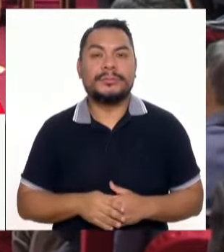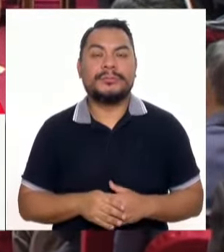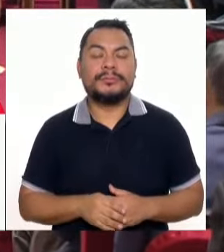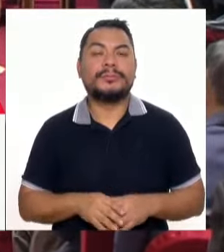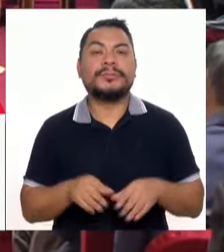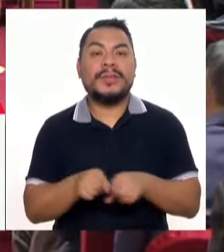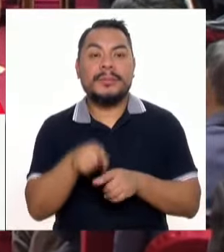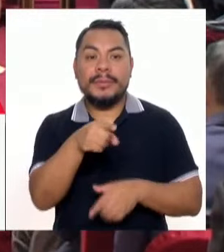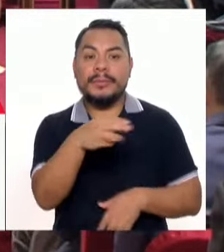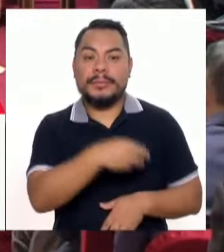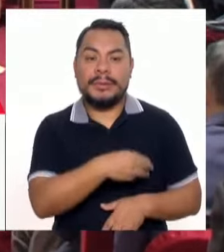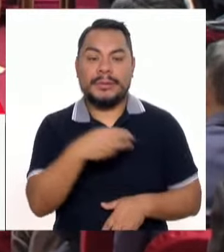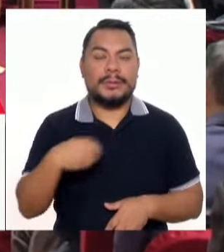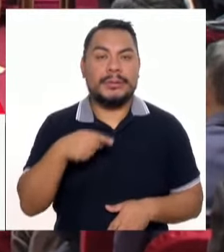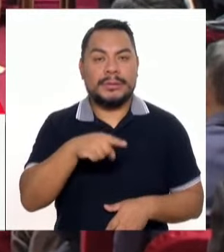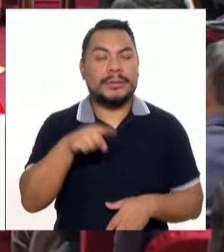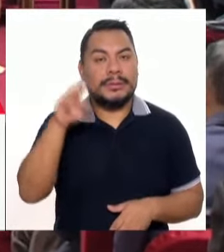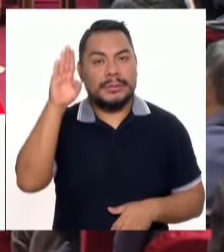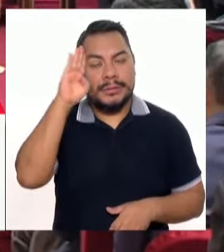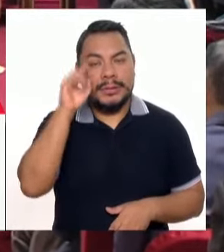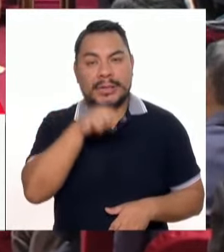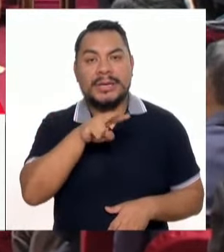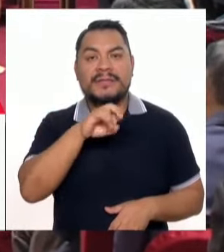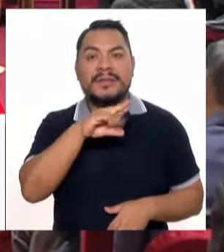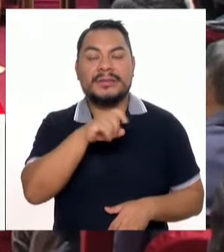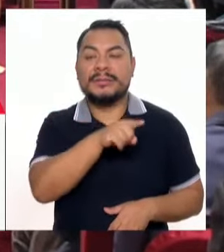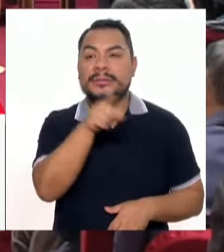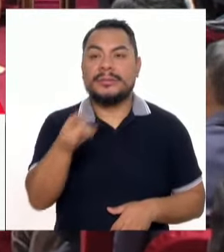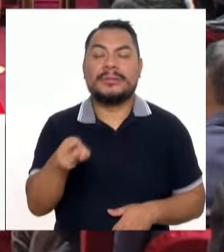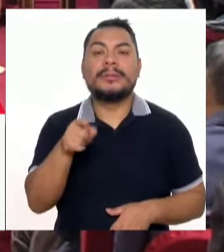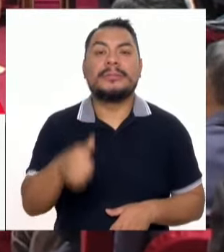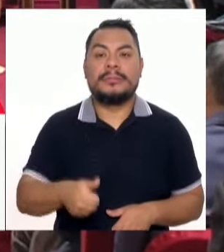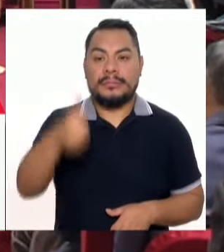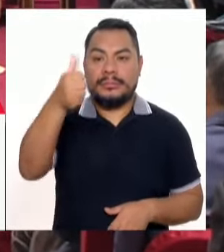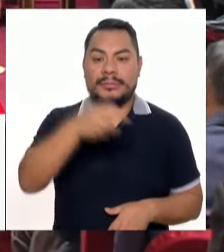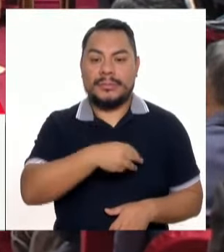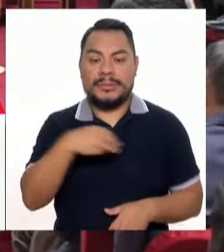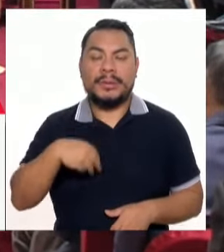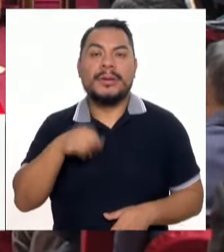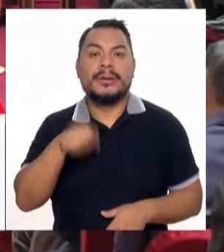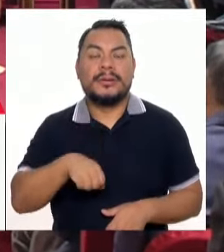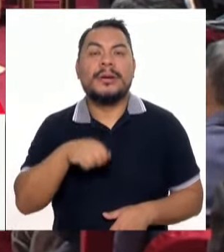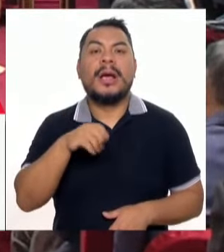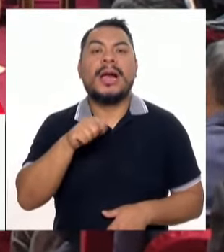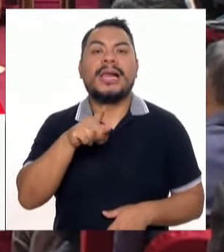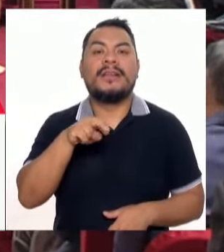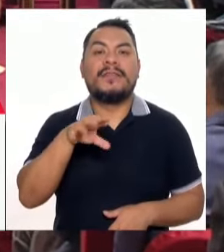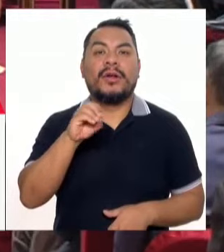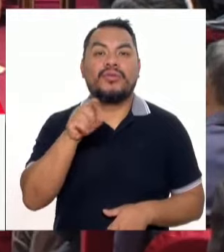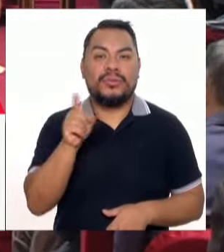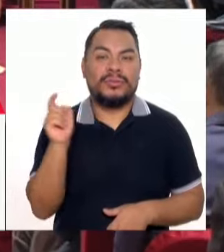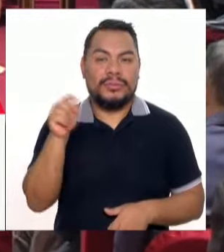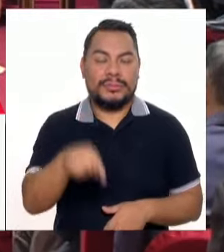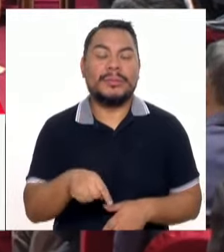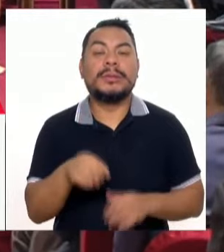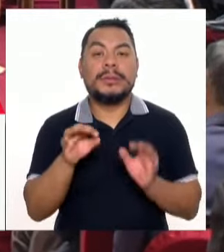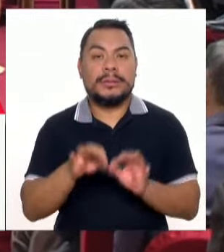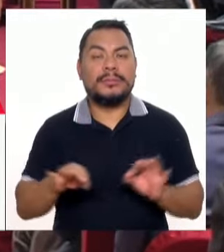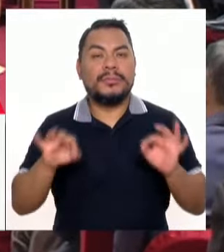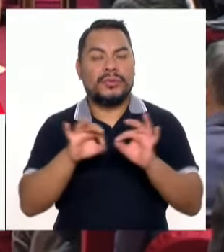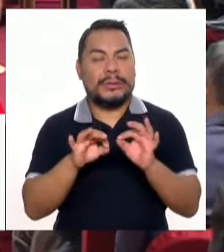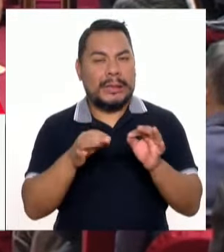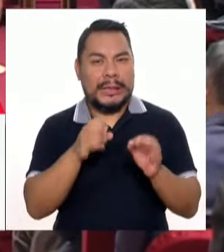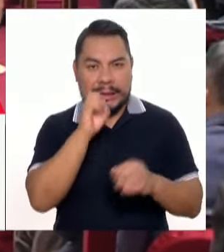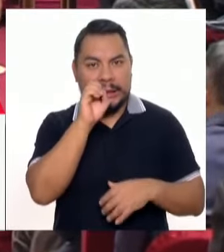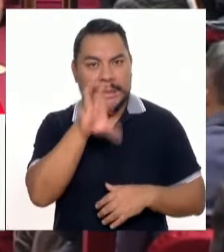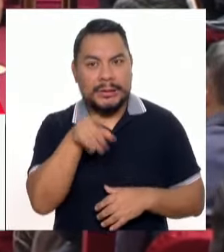el Ministro del Interior, Vicente Romero, y el Presidente del Consejo de Ministros, Alberto Otárola. Es muy importante precisar que